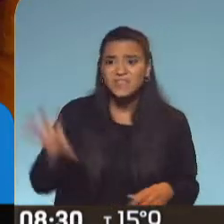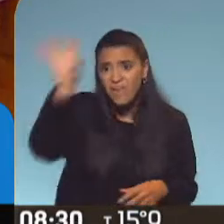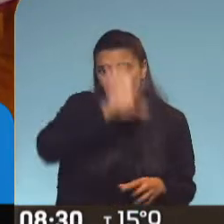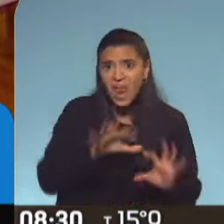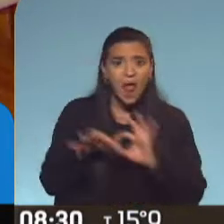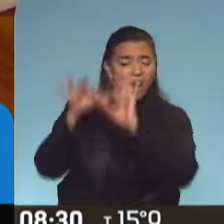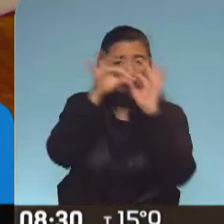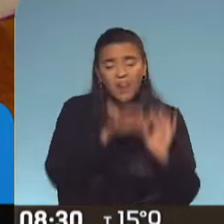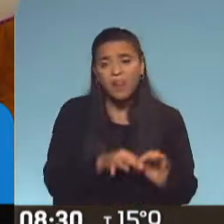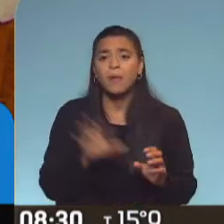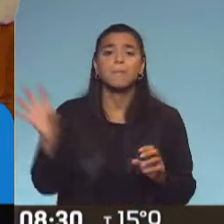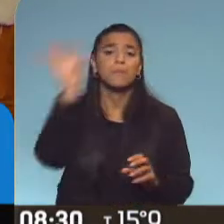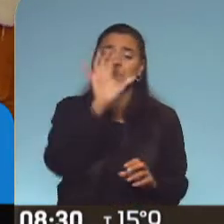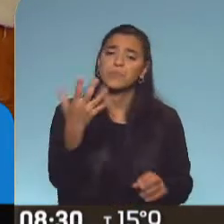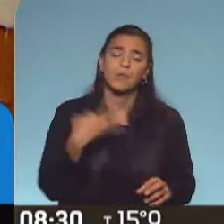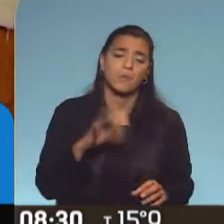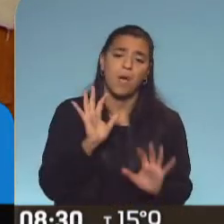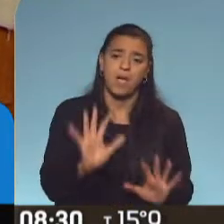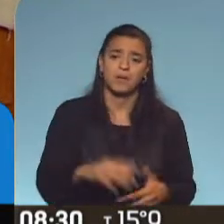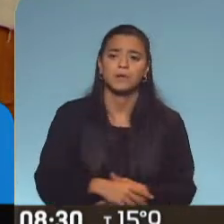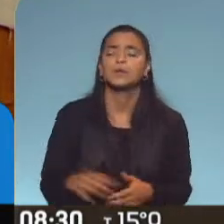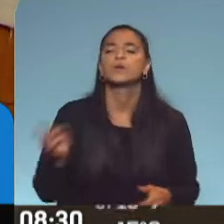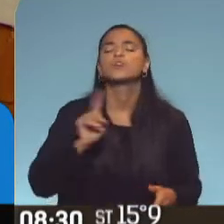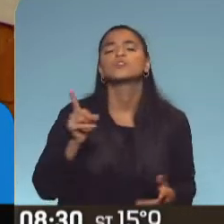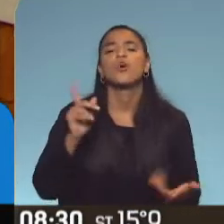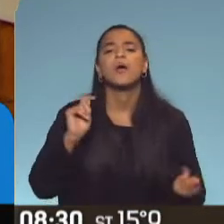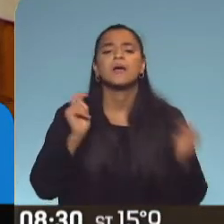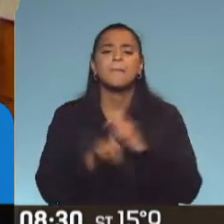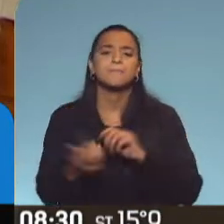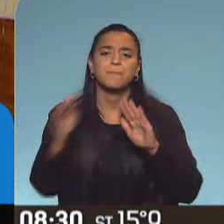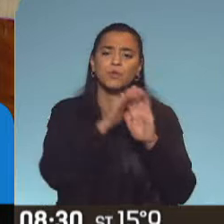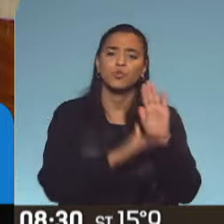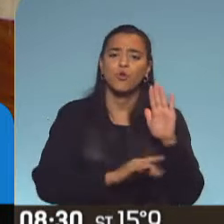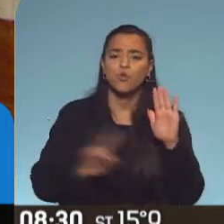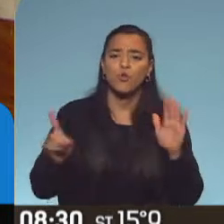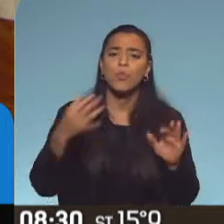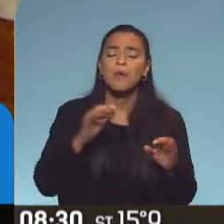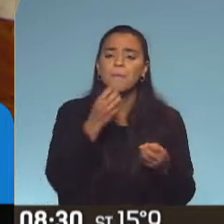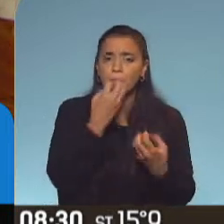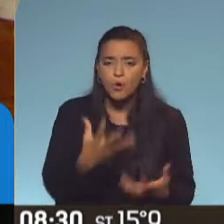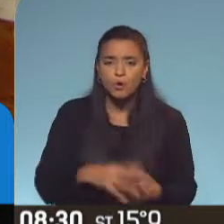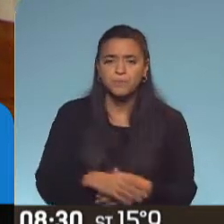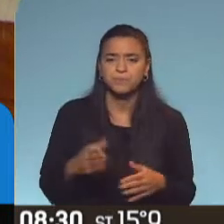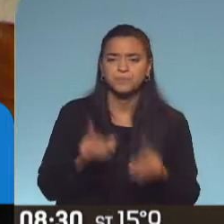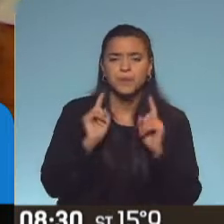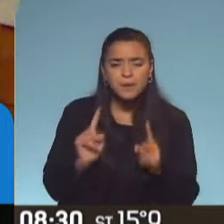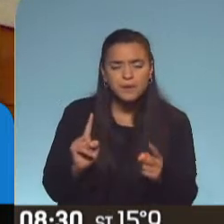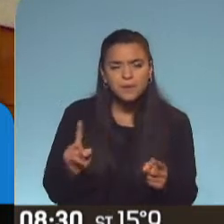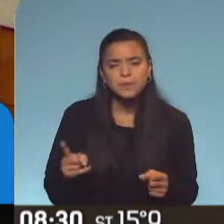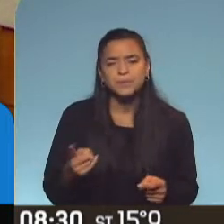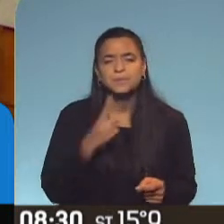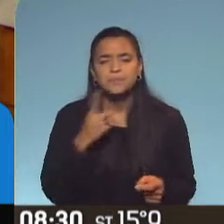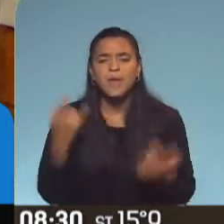cada una de las provincias y en la Ciudad de Buenos Aires. O sea, no hay que cambiar los protocolos, hay que mejorarlos. Ministro, ¿y en este sentido hay algún tipo